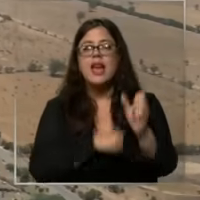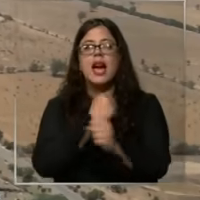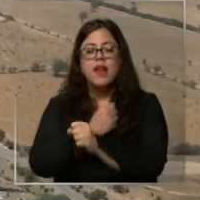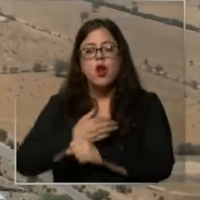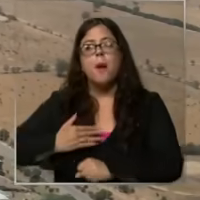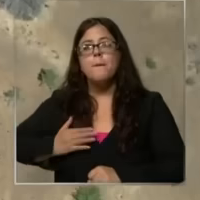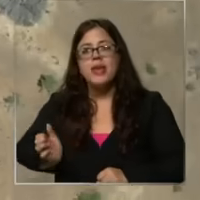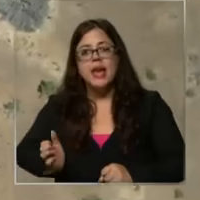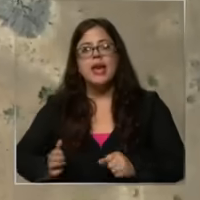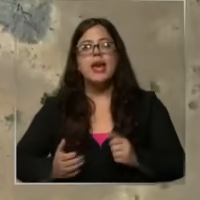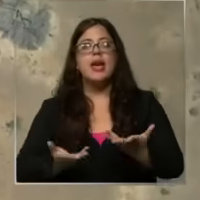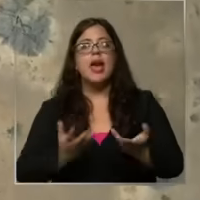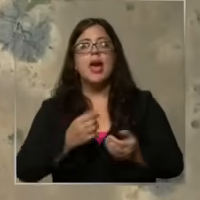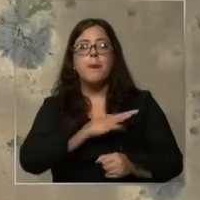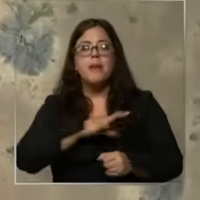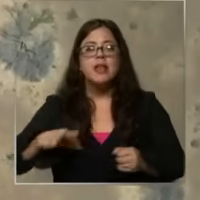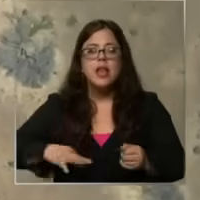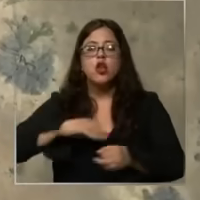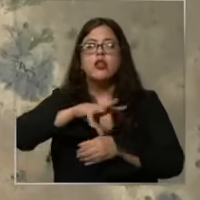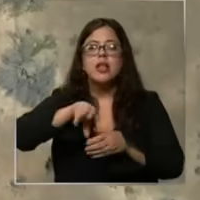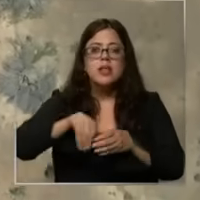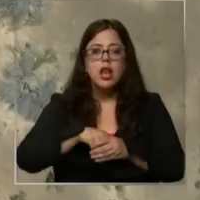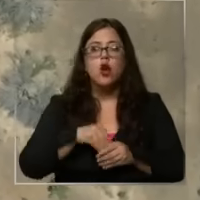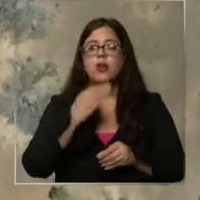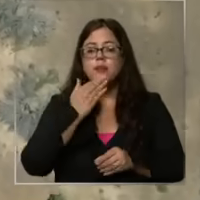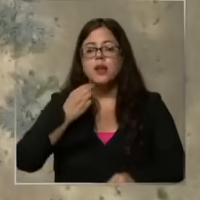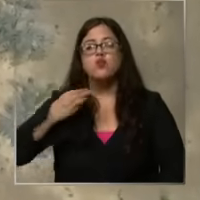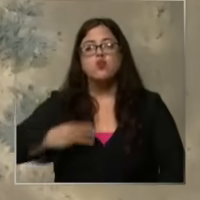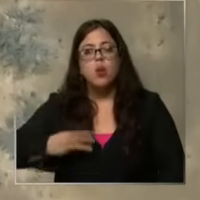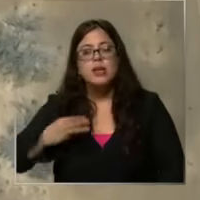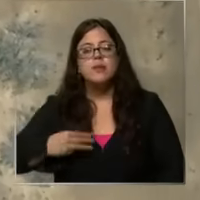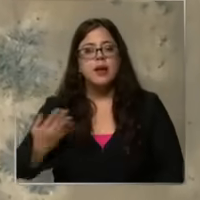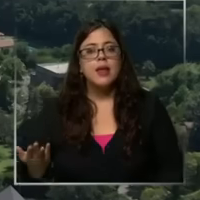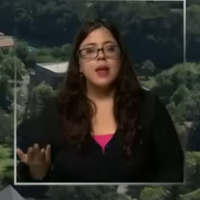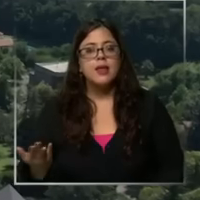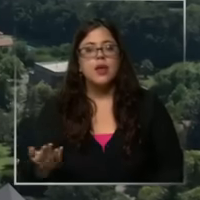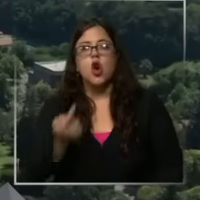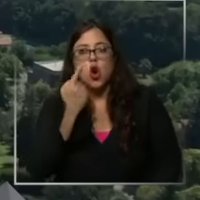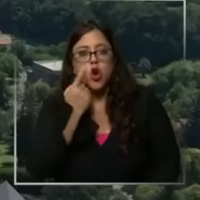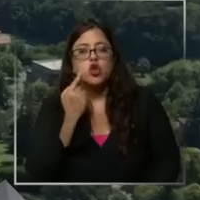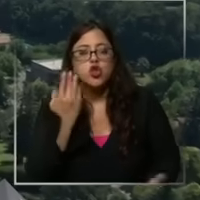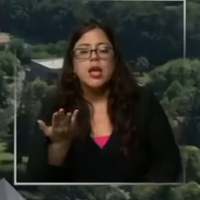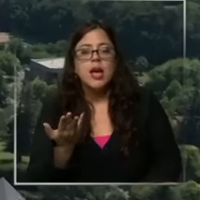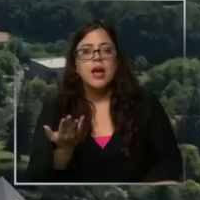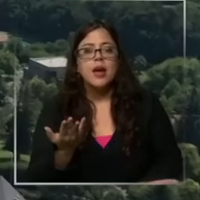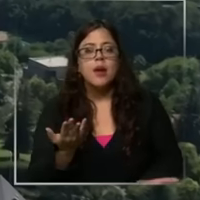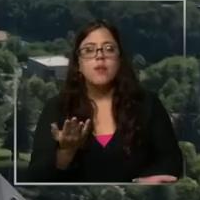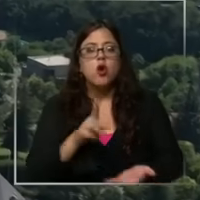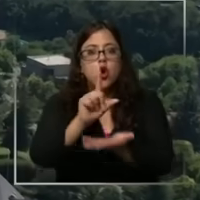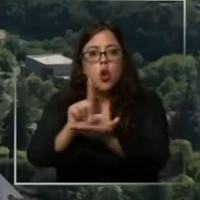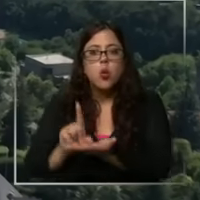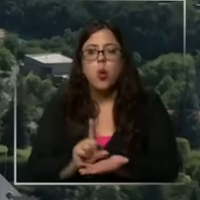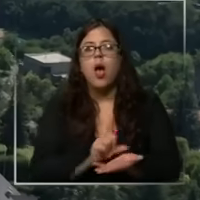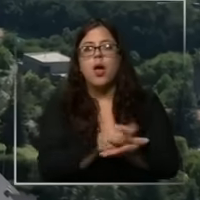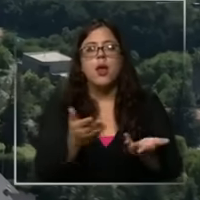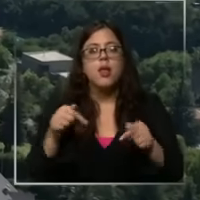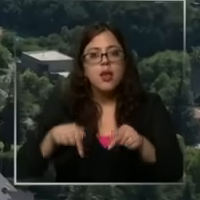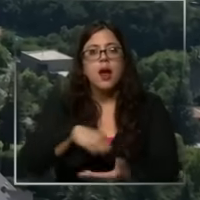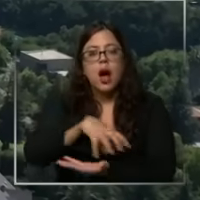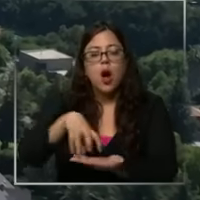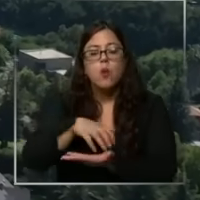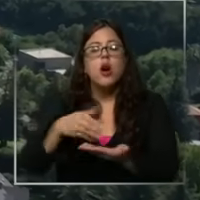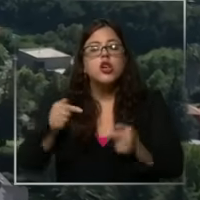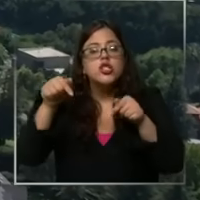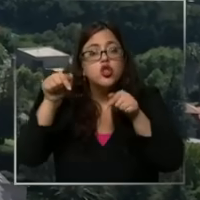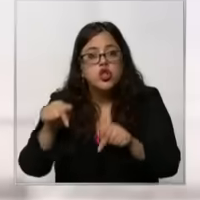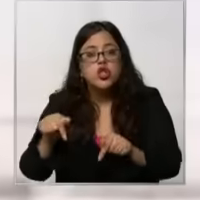PDI, Ministerio del Interior, la misma municipalidad, porque conocemos efectivamente la parte más territorial, y eso